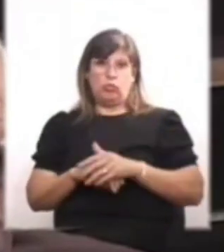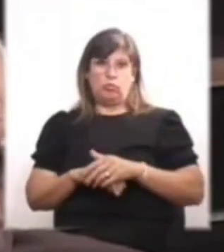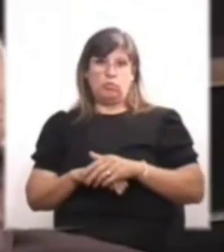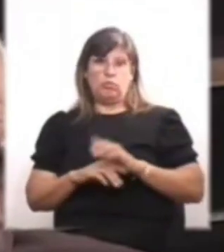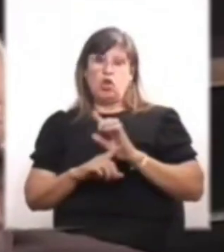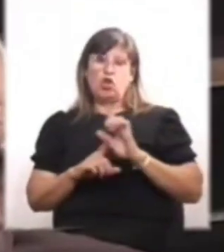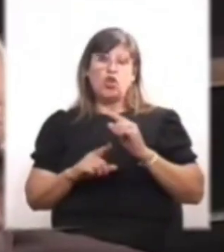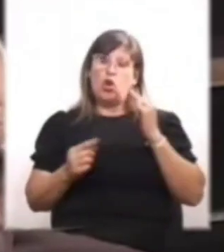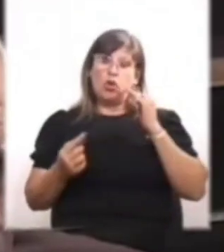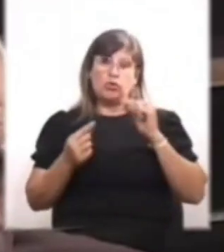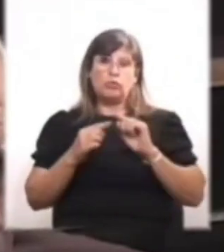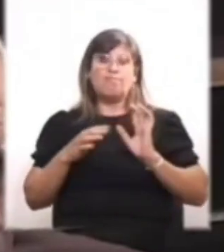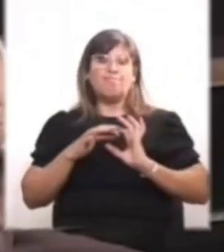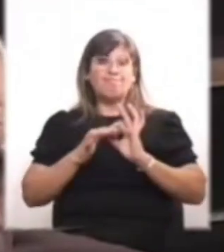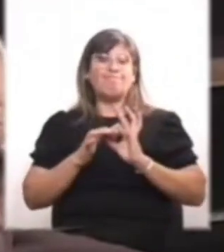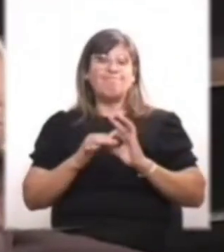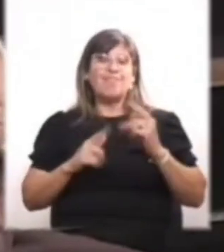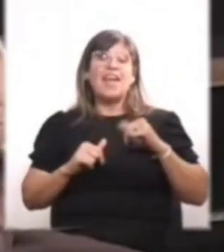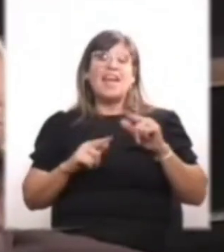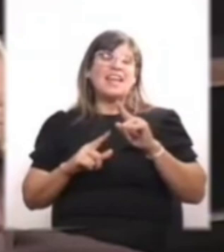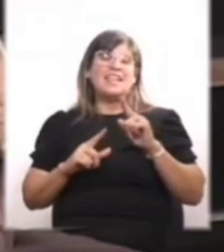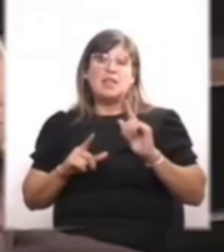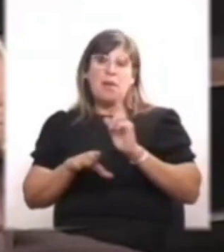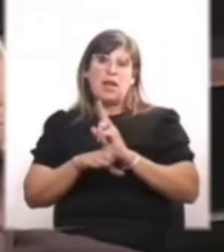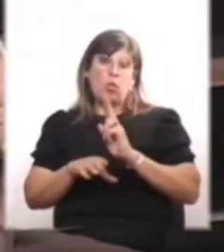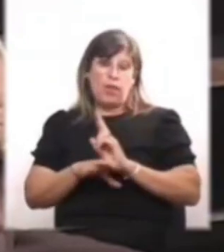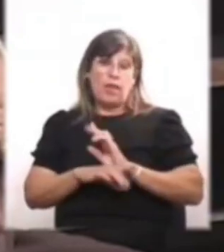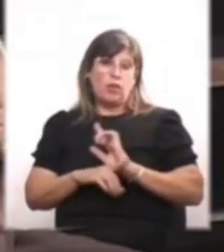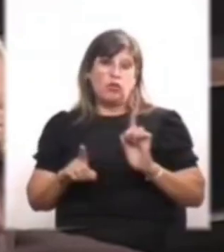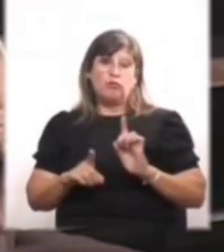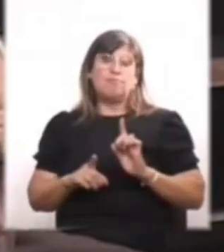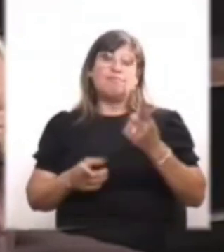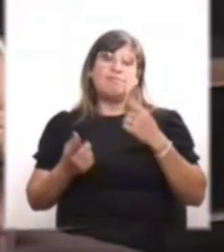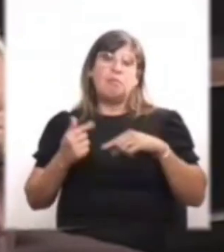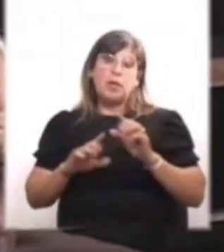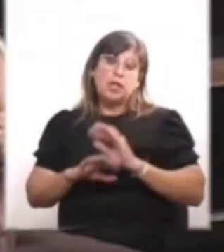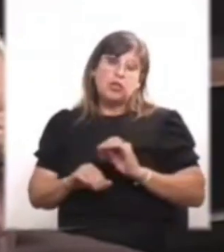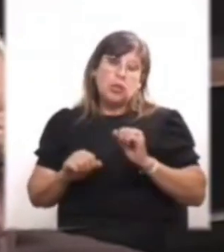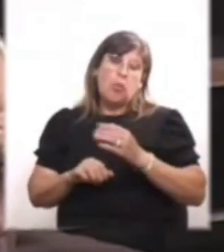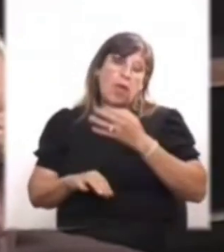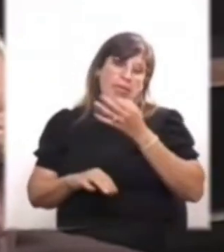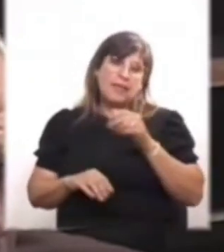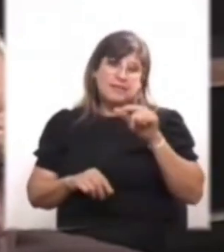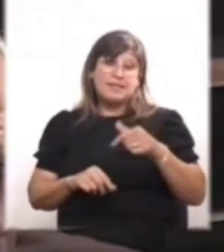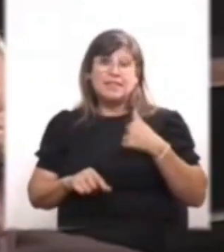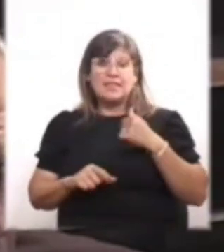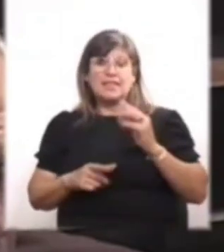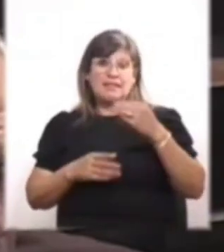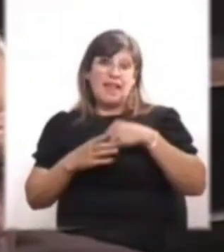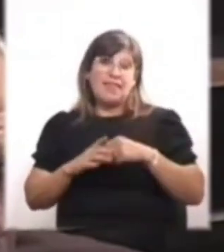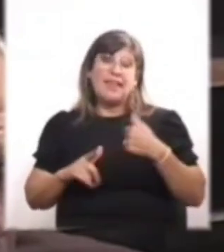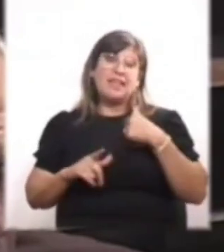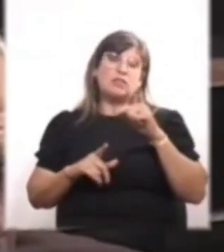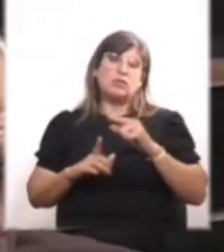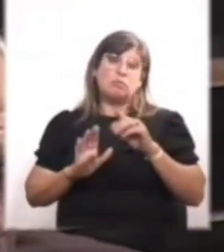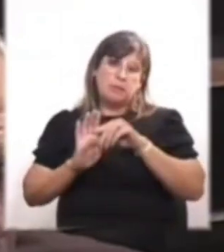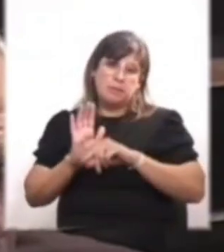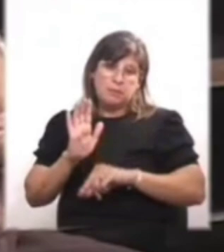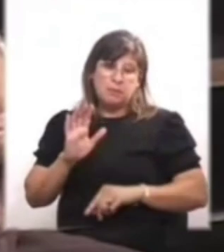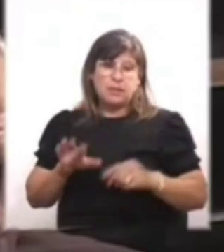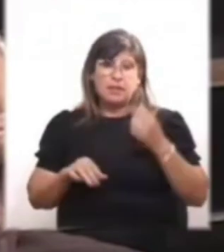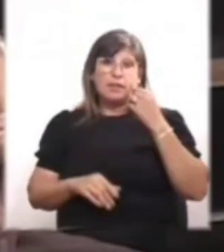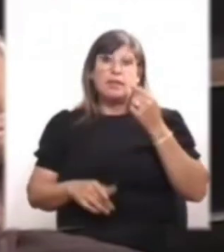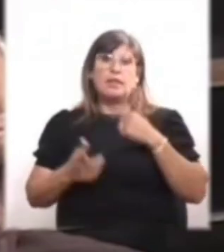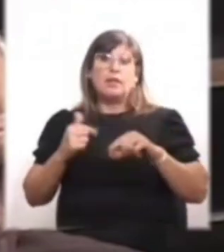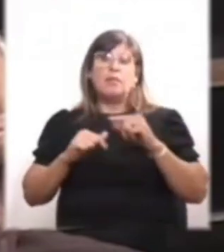no son cometidos vinculados a la ecología ni a la conservación. Tal vez se podrá decir que ello está contemplado en las referencias que haya cuestiones